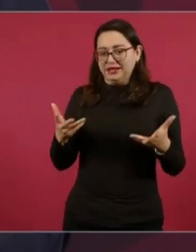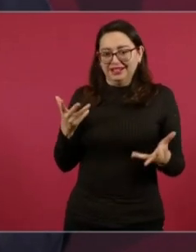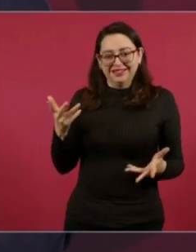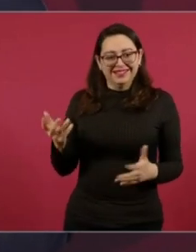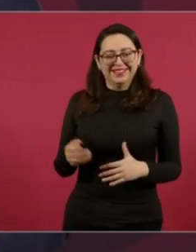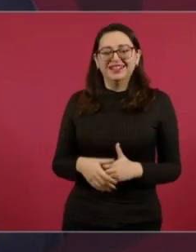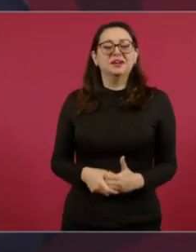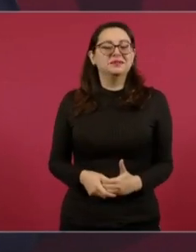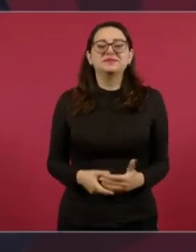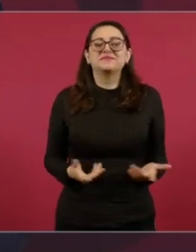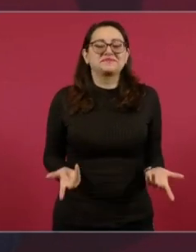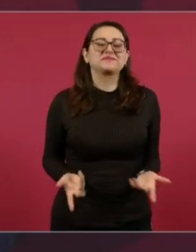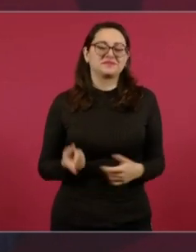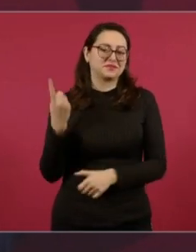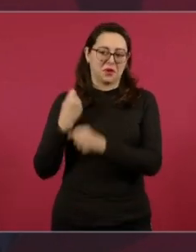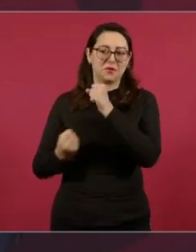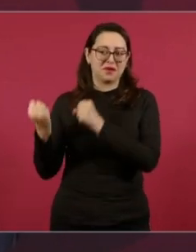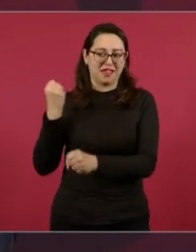Siempre la apuesta es,